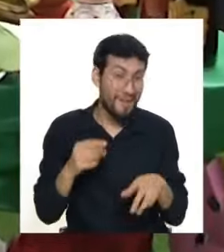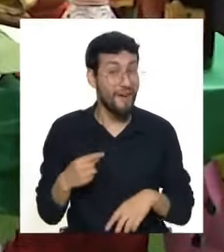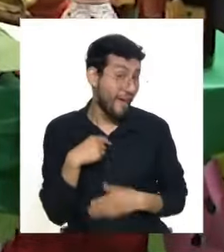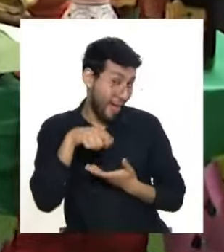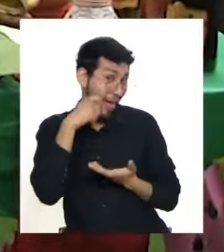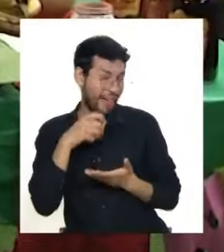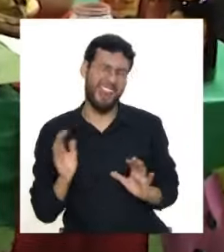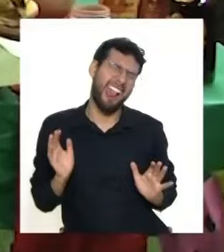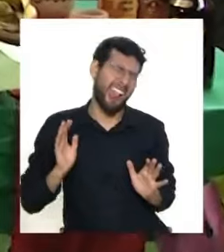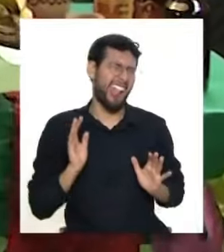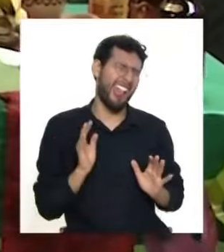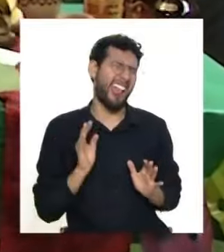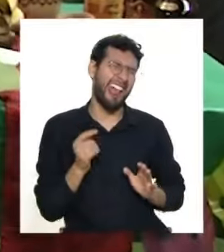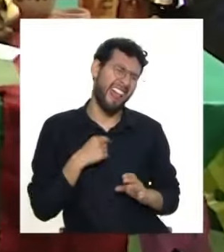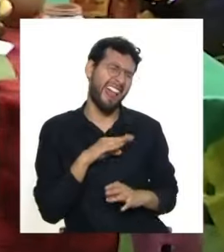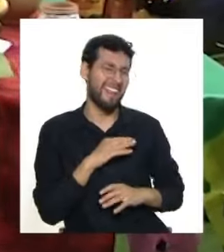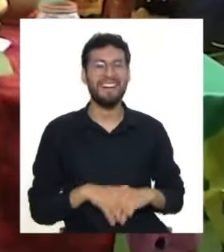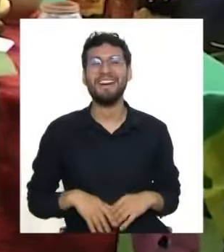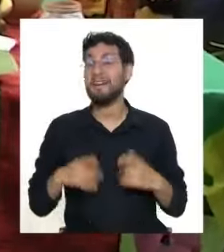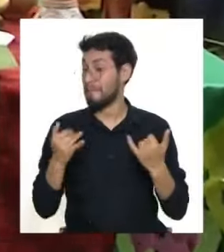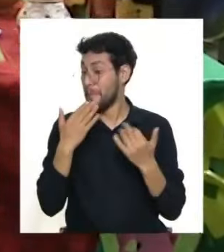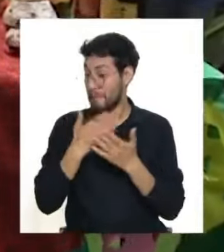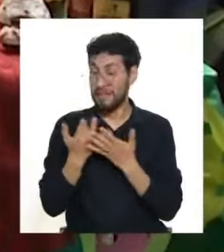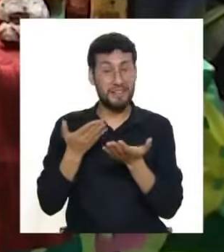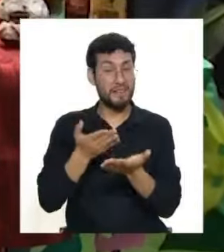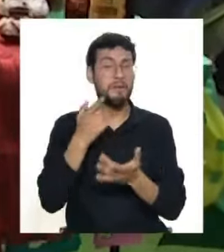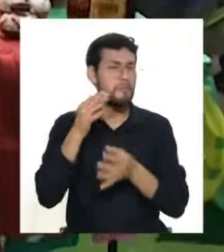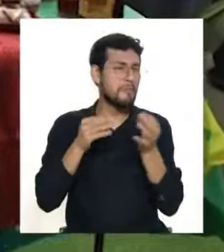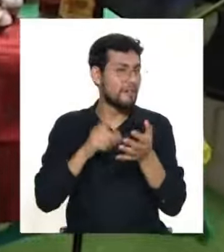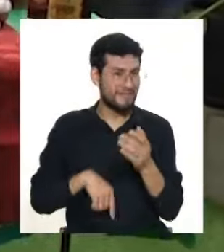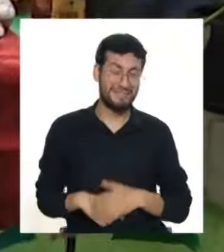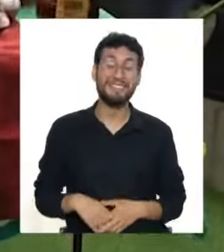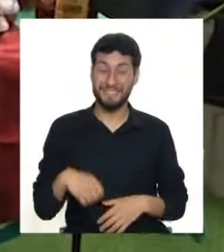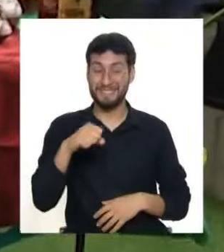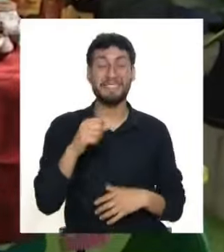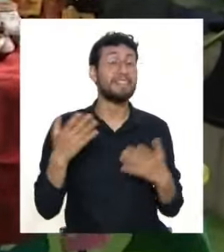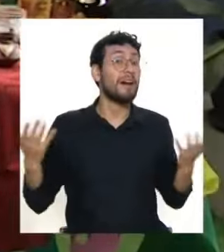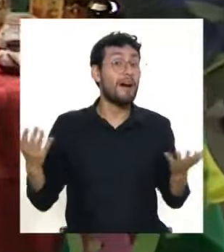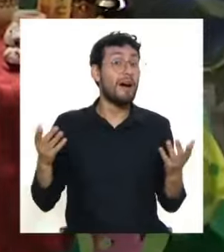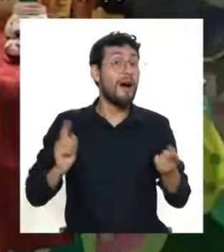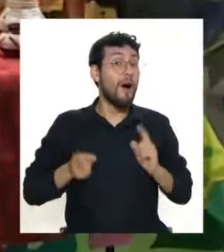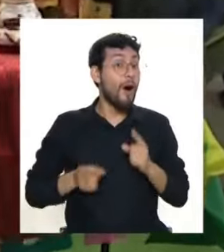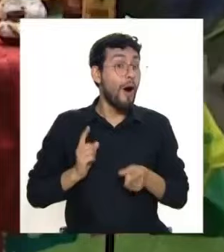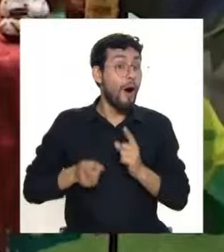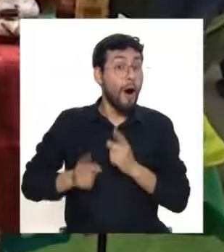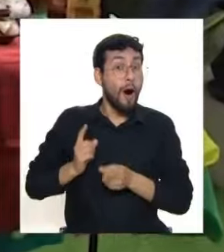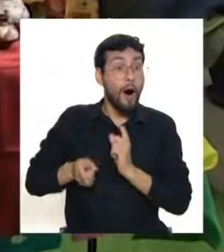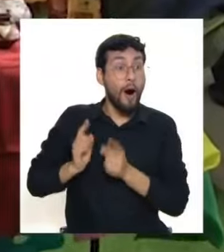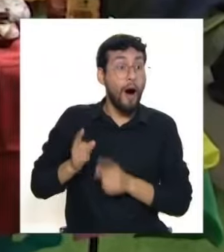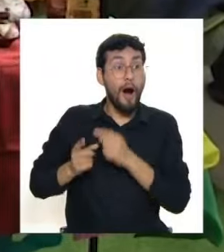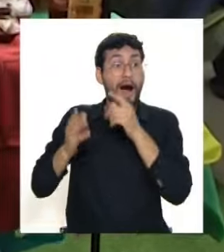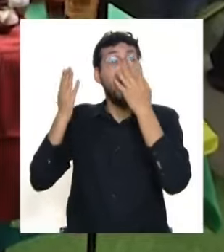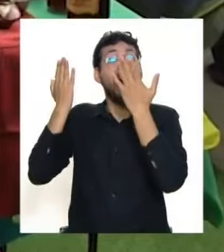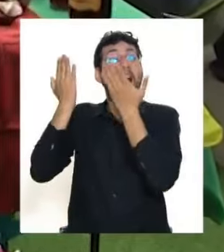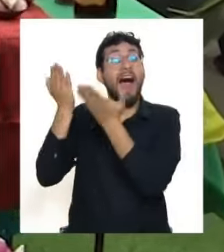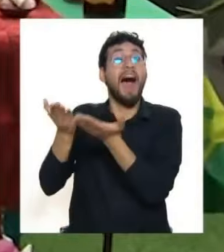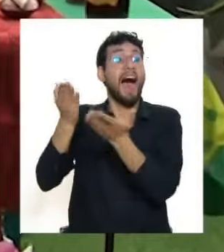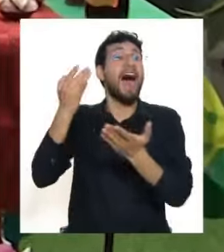degustamos. Pero con un capazo, además del lugar, con un capazo. Hay que presentarlo de una vez. Por supuesto. ¿Qué pasa? ¡Edgardo